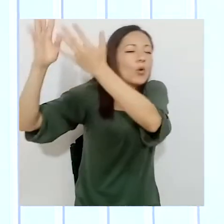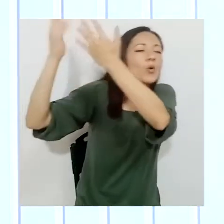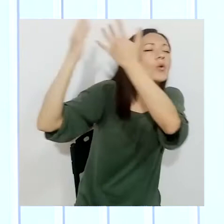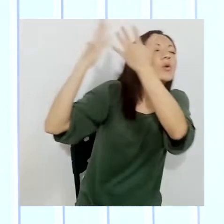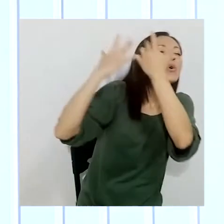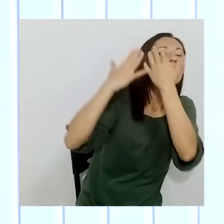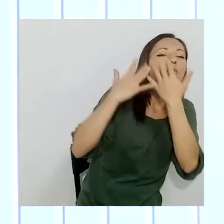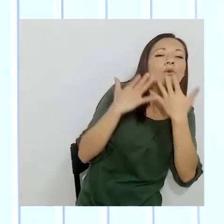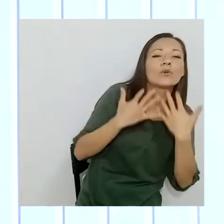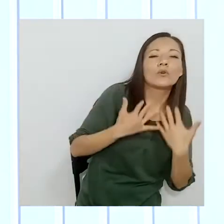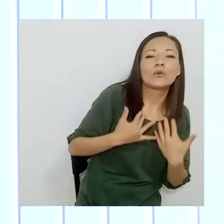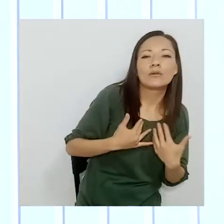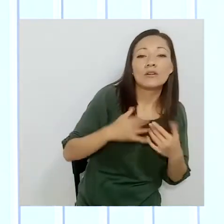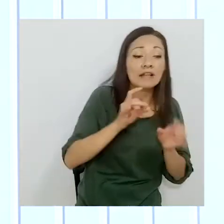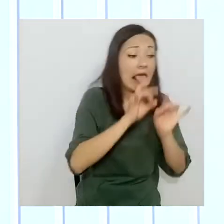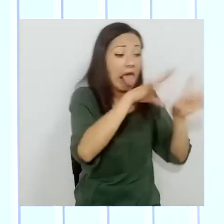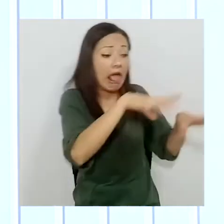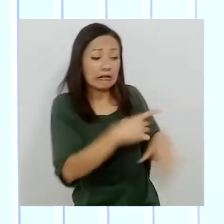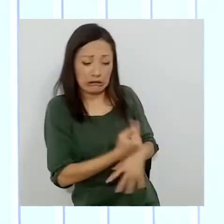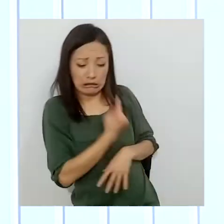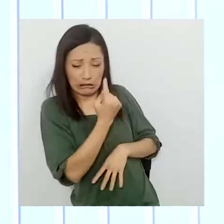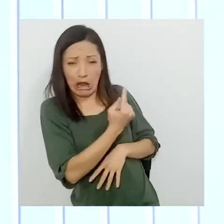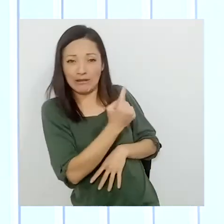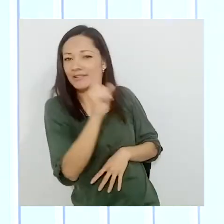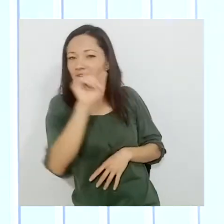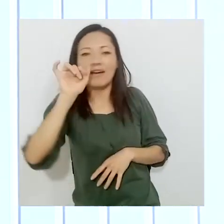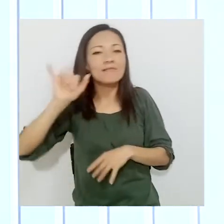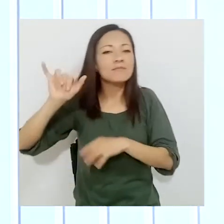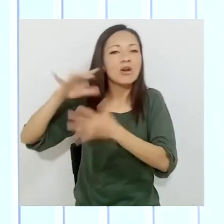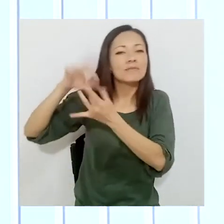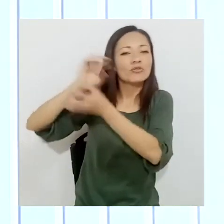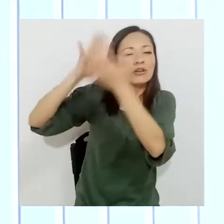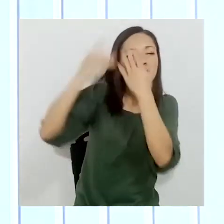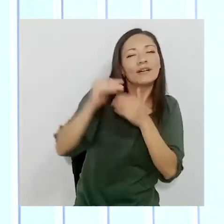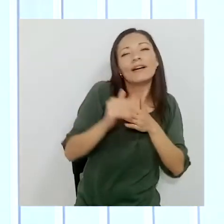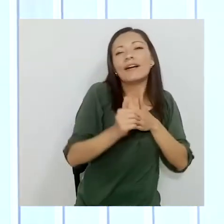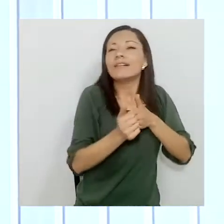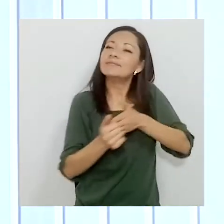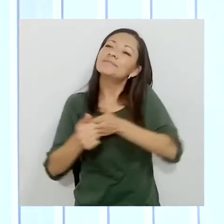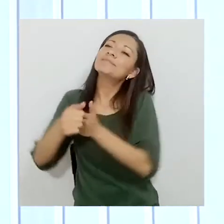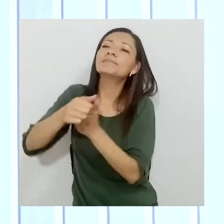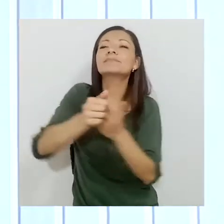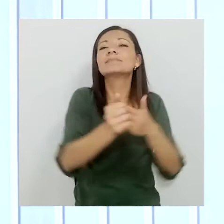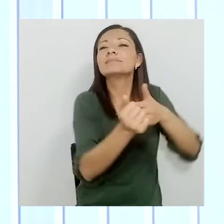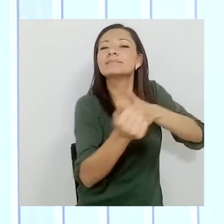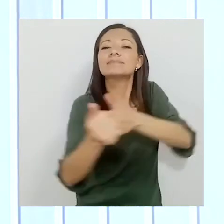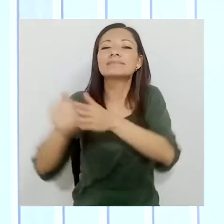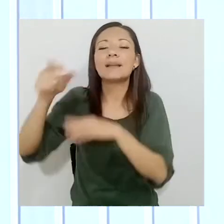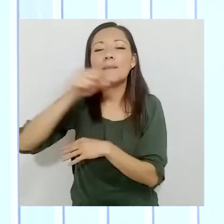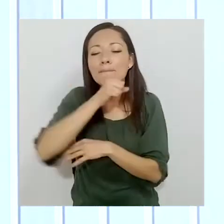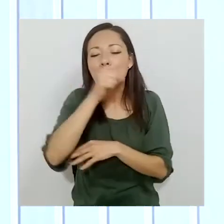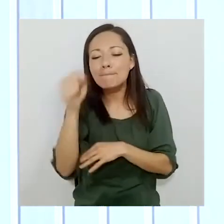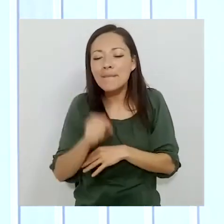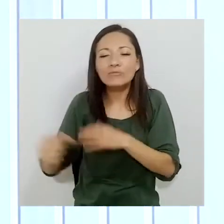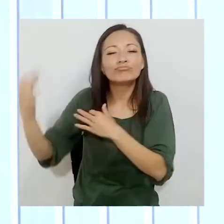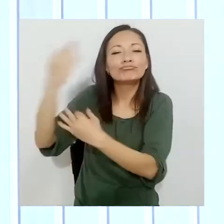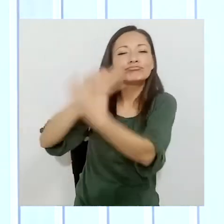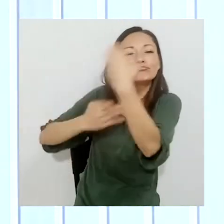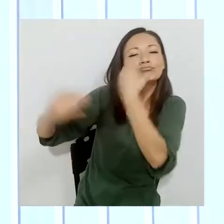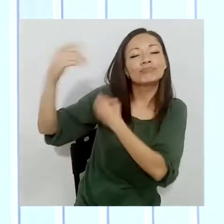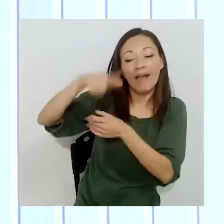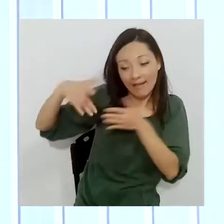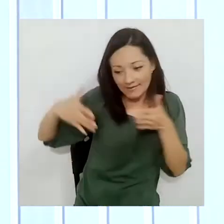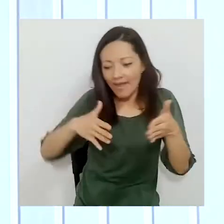que no queden huérfanos, para no queden solos. ¿Y sabe qué va a hacer Él? Los va a pastorear por el